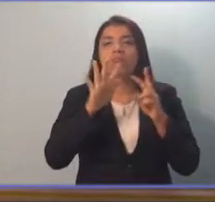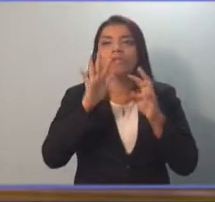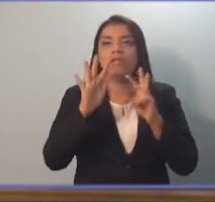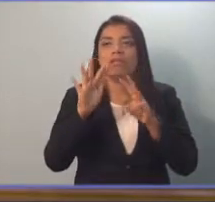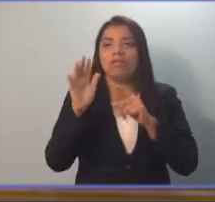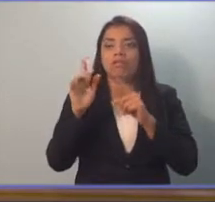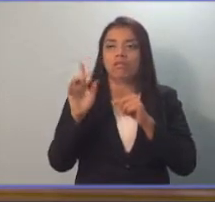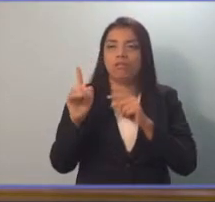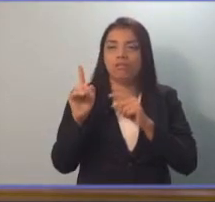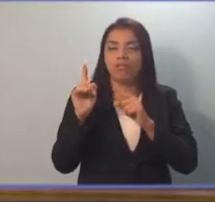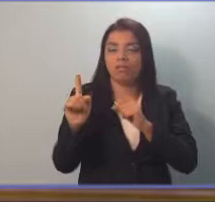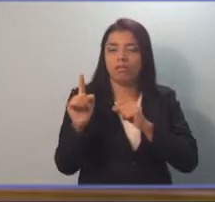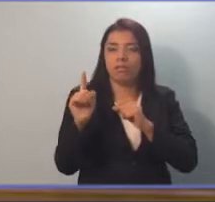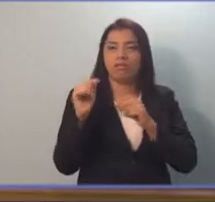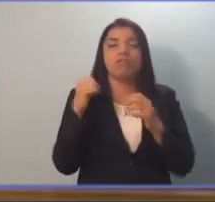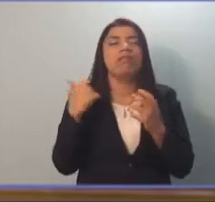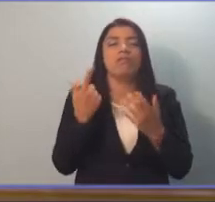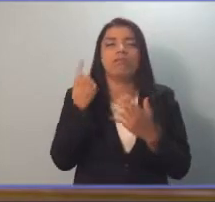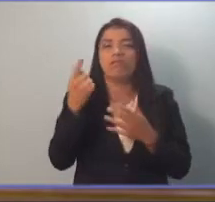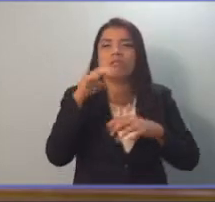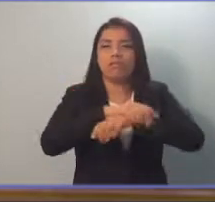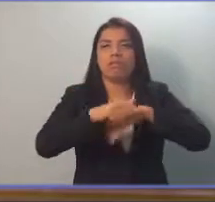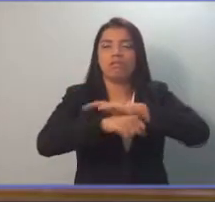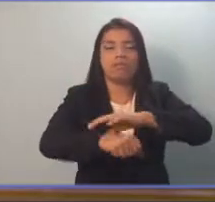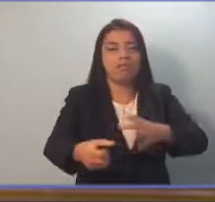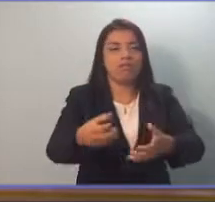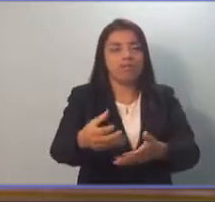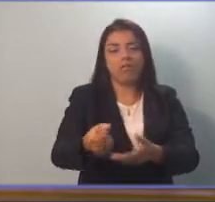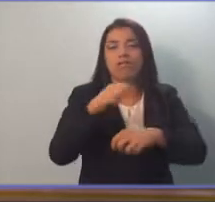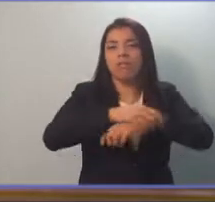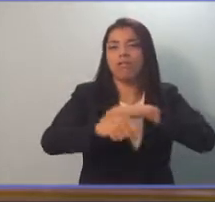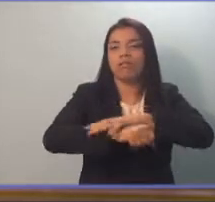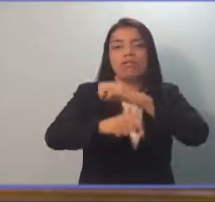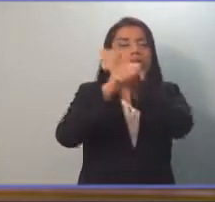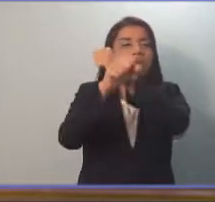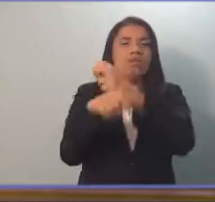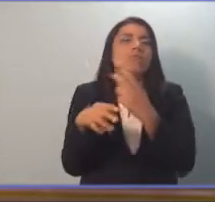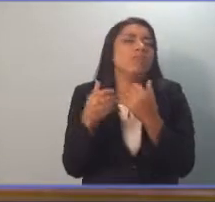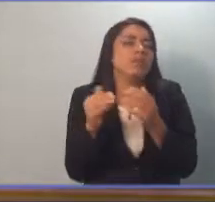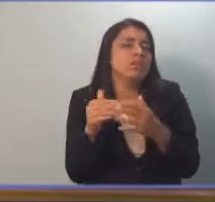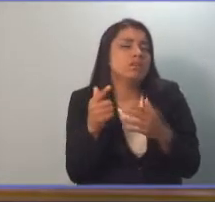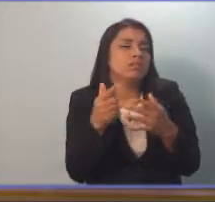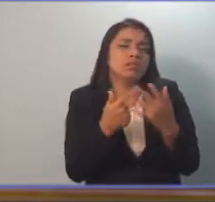42.786 detenciones por diferentes tipos de delito. De estas,